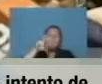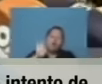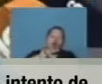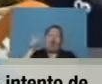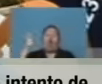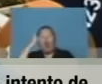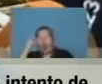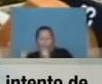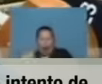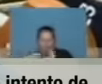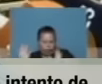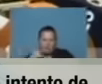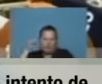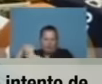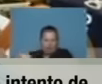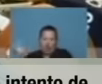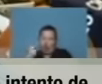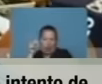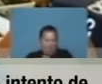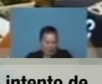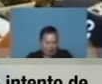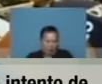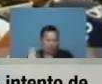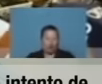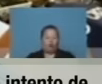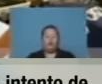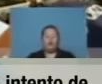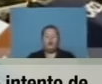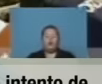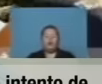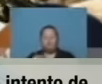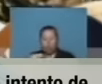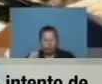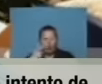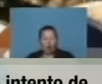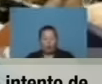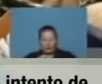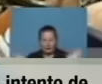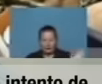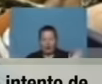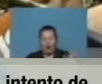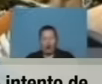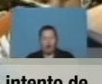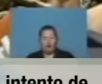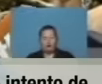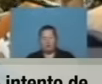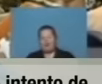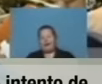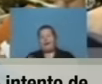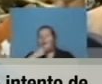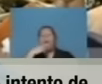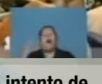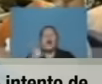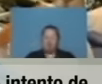del radicalismo, no lo sé. Son los dos detenidos que están identificados, pero fueran de